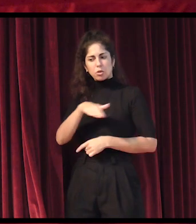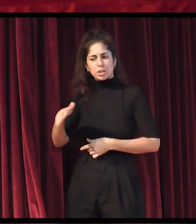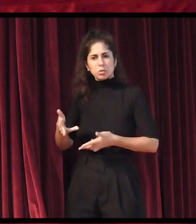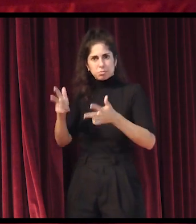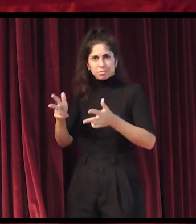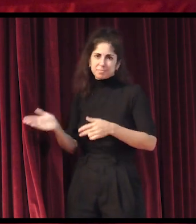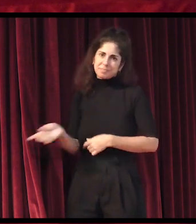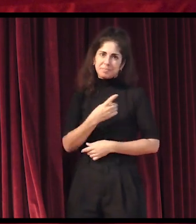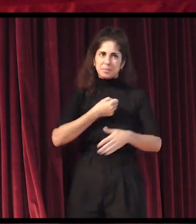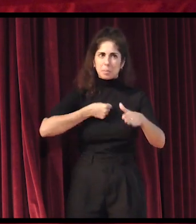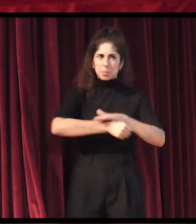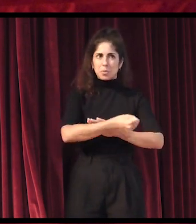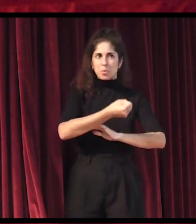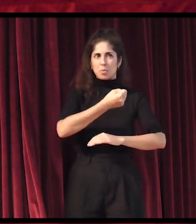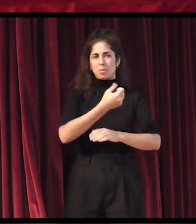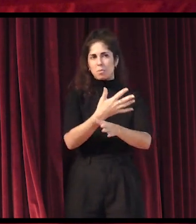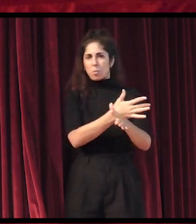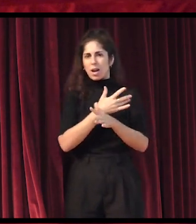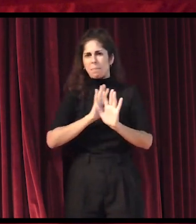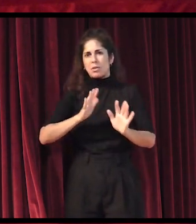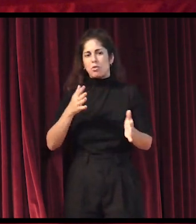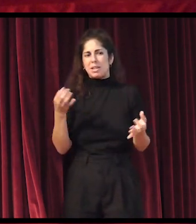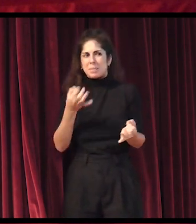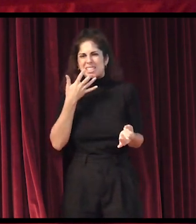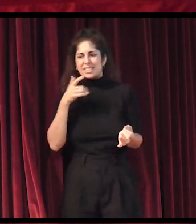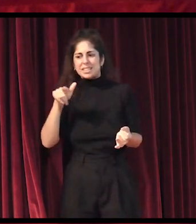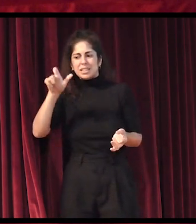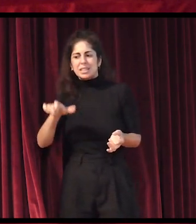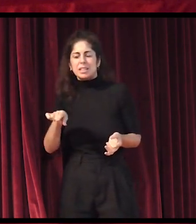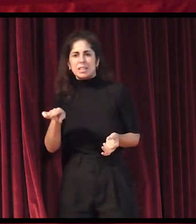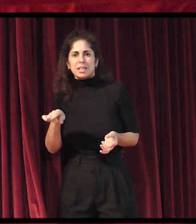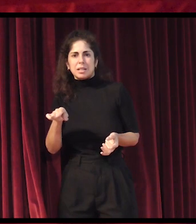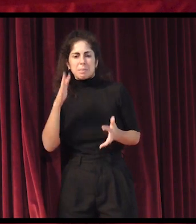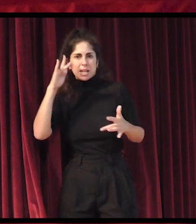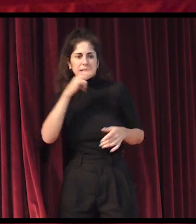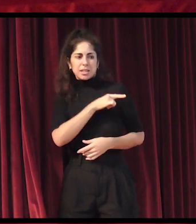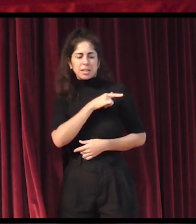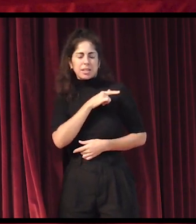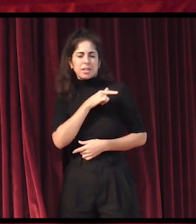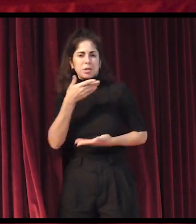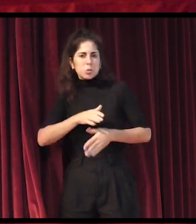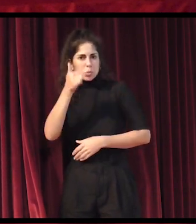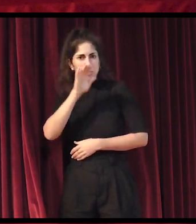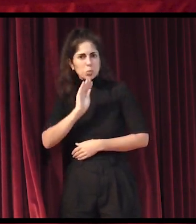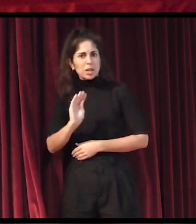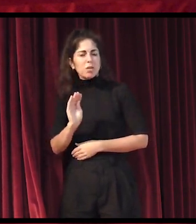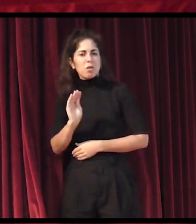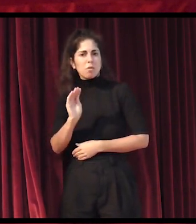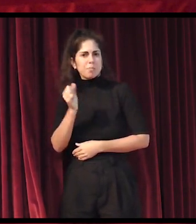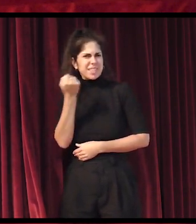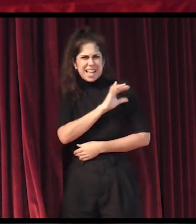un freno, o sea, quiero decir, vale, ahora mismo lo importante es que lo permitan jugar, pero le permiten jugar siempre que sea aficionado, siempre que